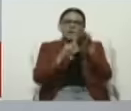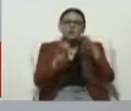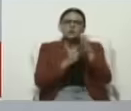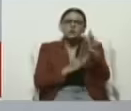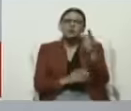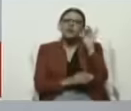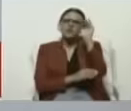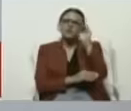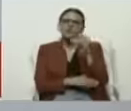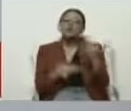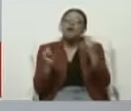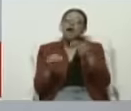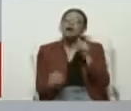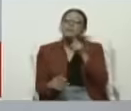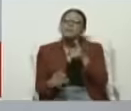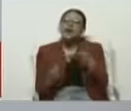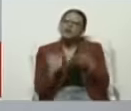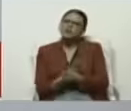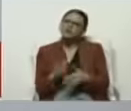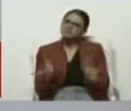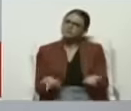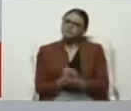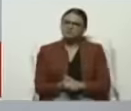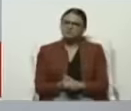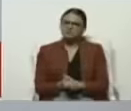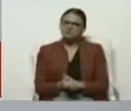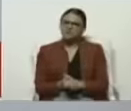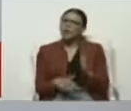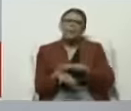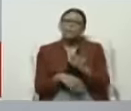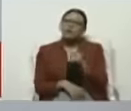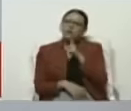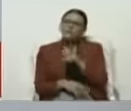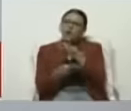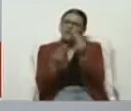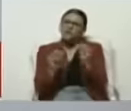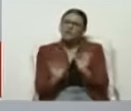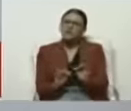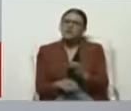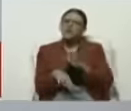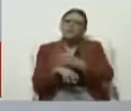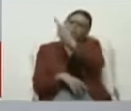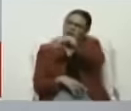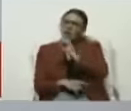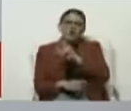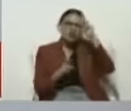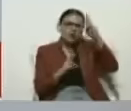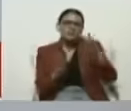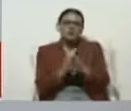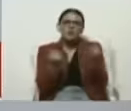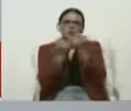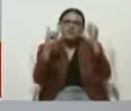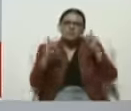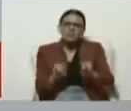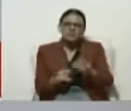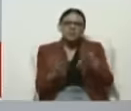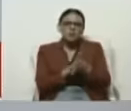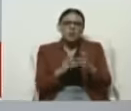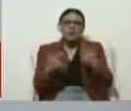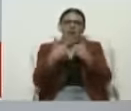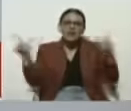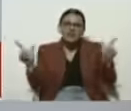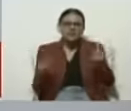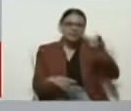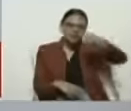eso de malo? ¿Qué tiene de malo? ¿Y por qué no se respeta la libertad de un venezolano o de una venezolana de tomar la